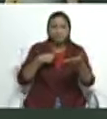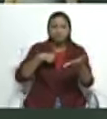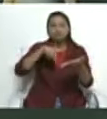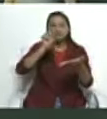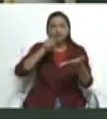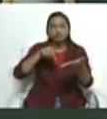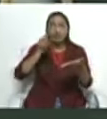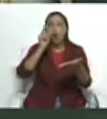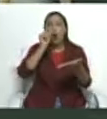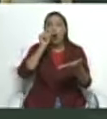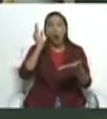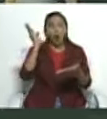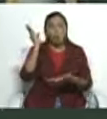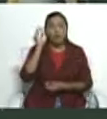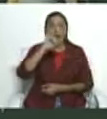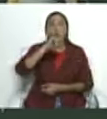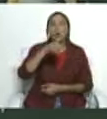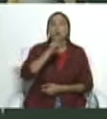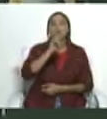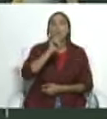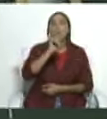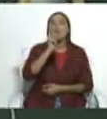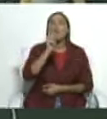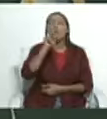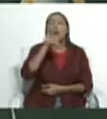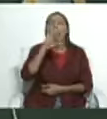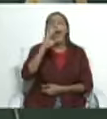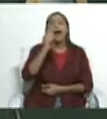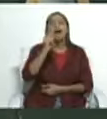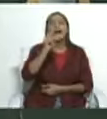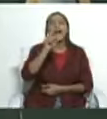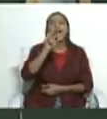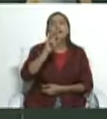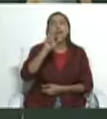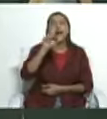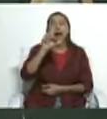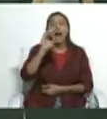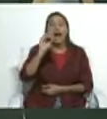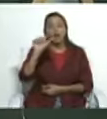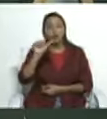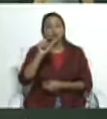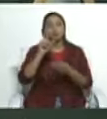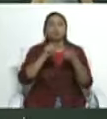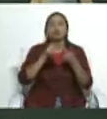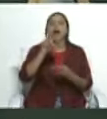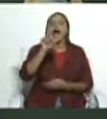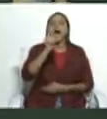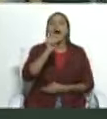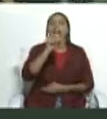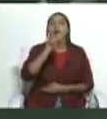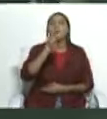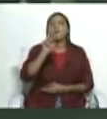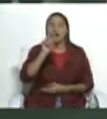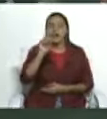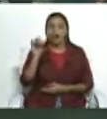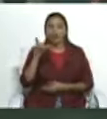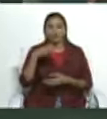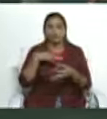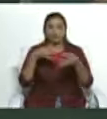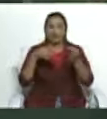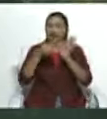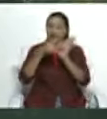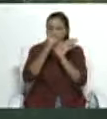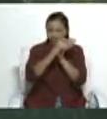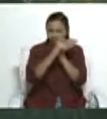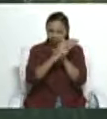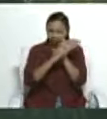Carlos Alvarado por la organización con fines políticos COPEI. Le entrega justamente esta planilla a la Junta Nacional